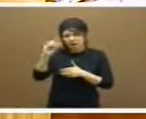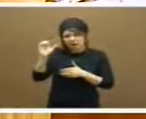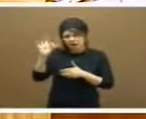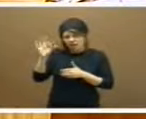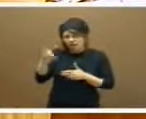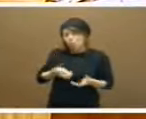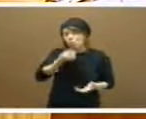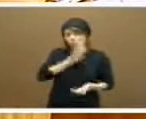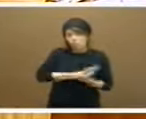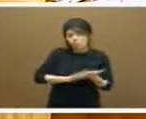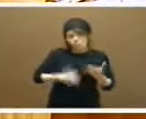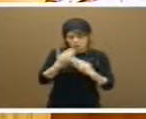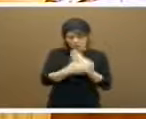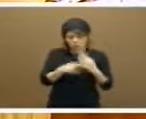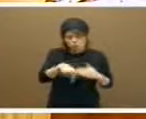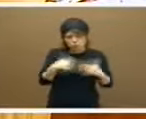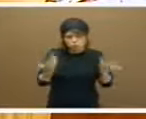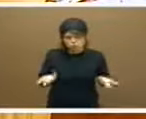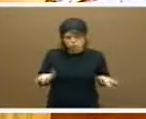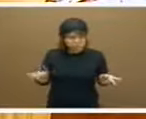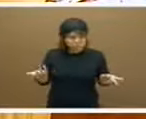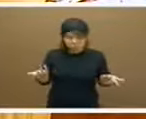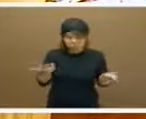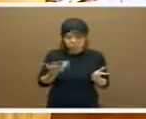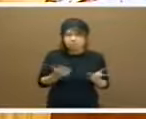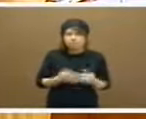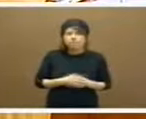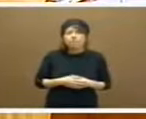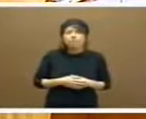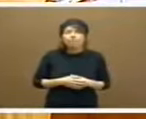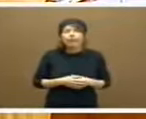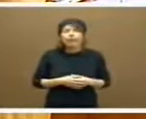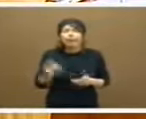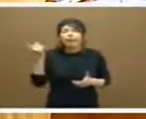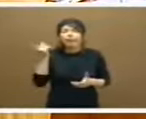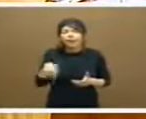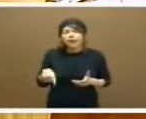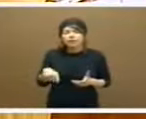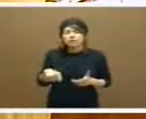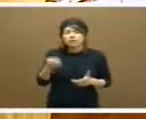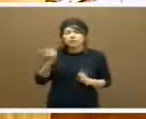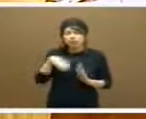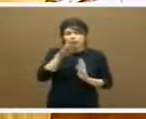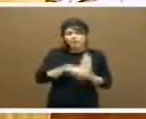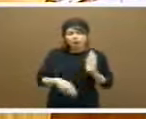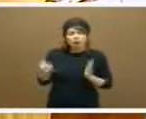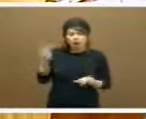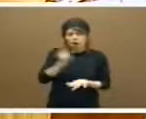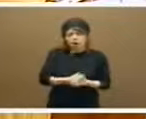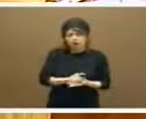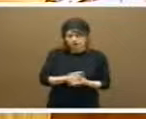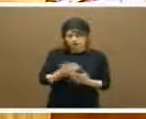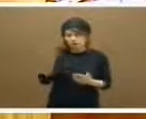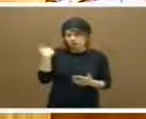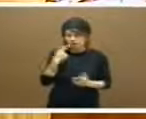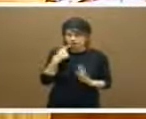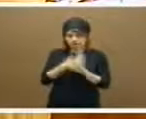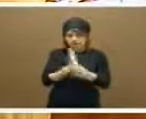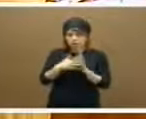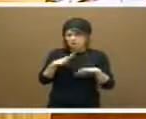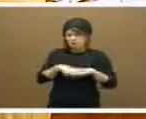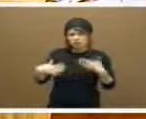Gobierno en ese sentido es sin precedente. Y también el reprogramar las líneas a las que he hecho referencia antes. Mira, para